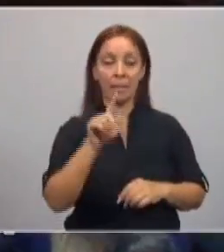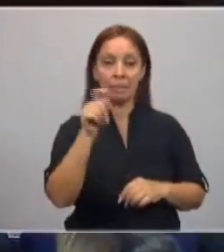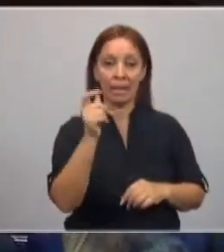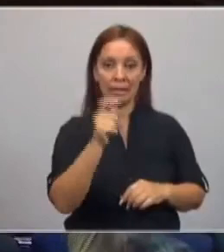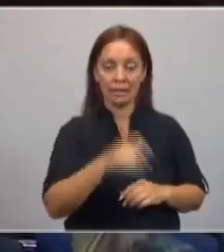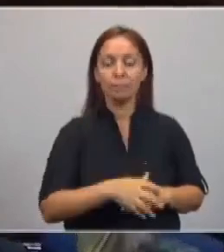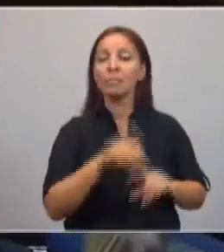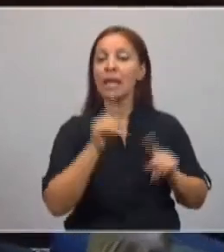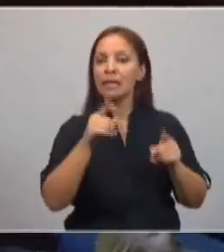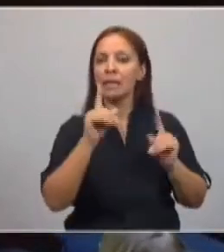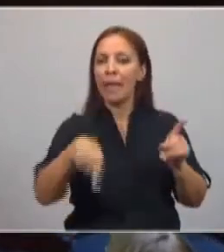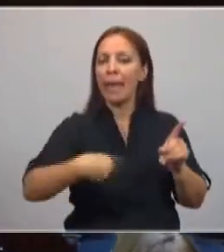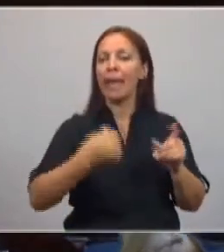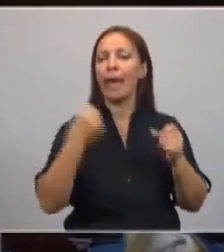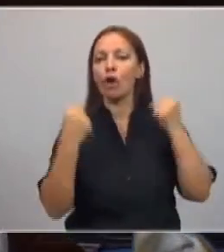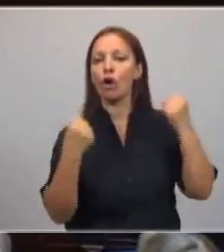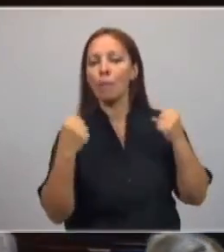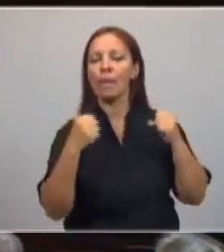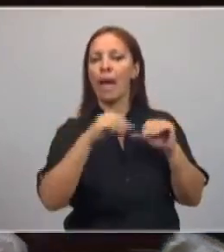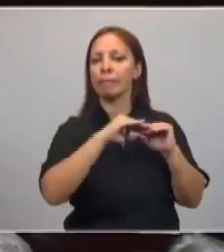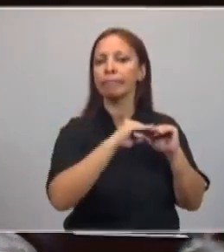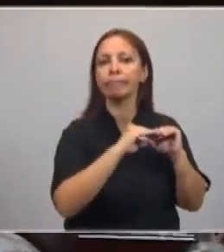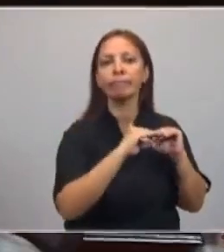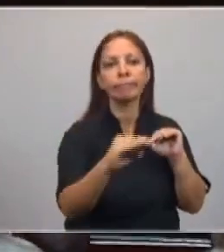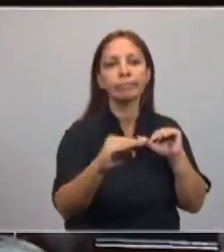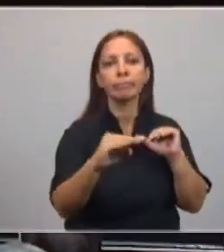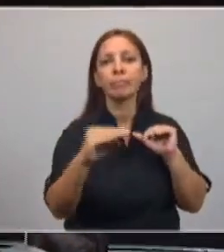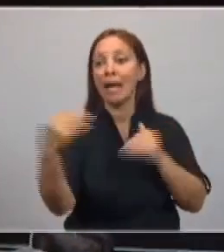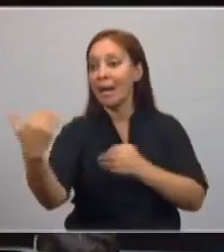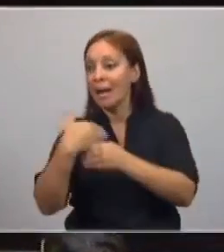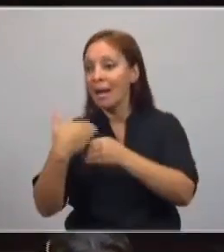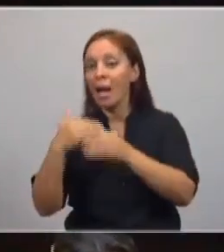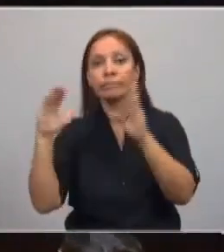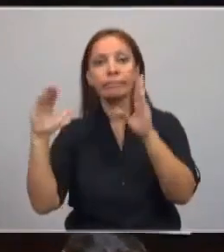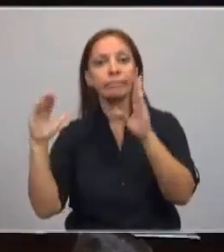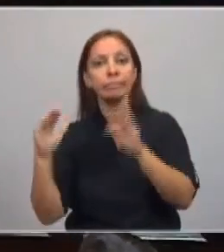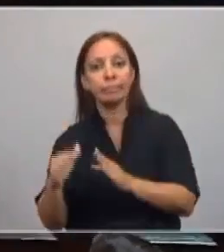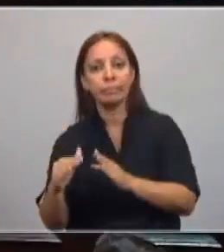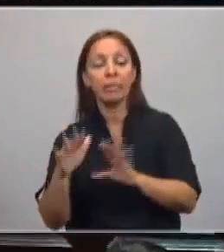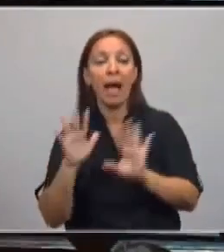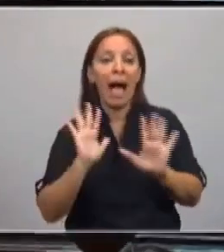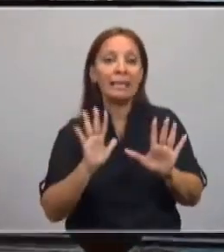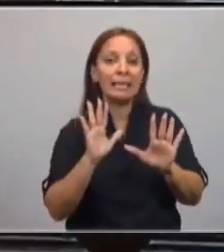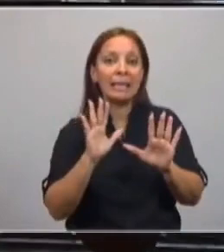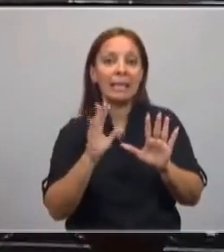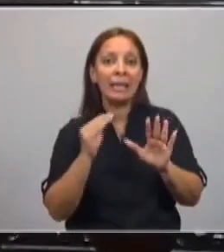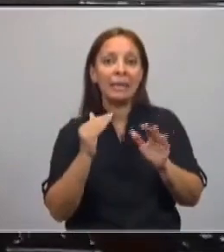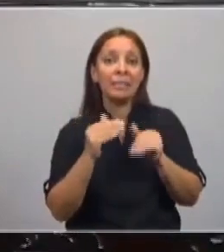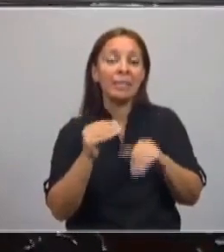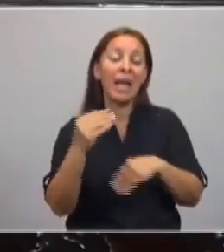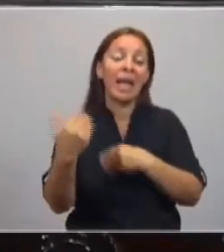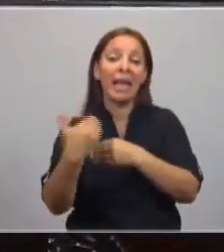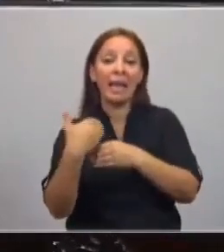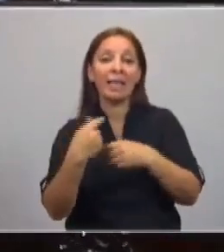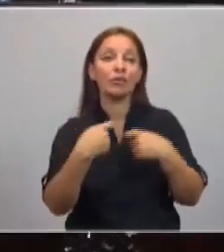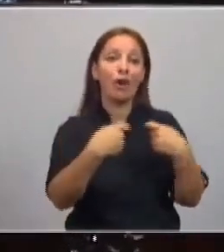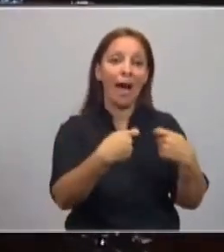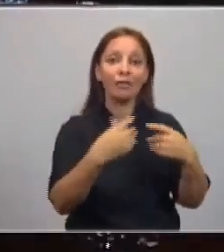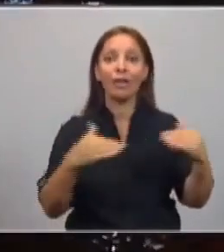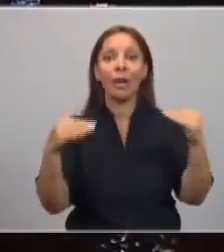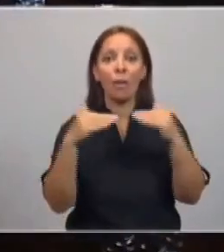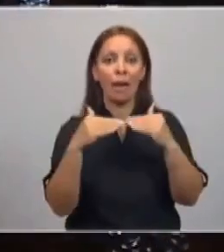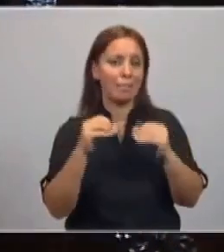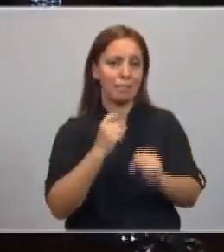La recesión reduce la recaudación. Y así se aleja la meta de bajar el déficit. del déficit. A esto hay que